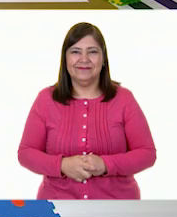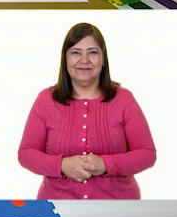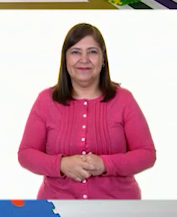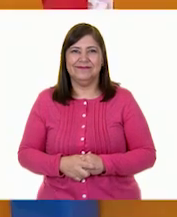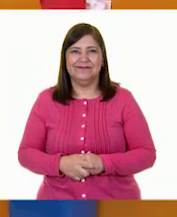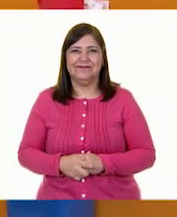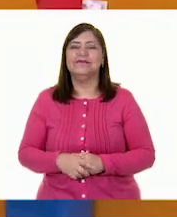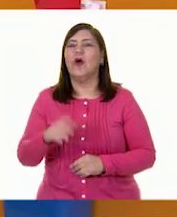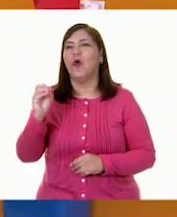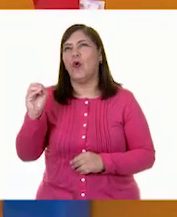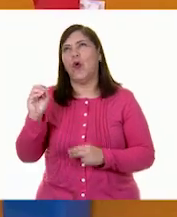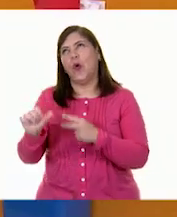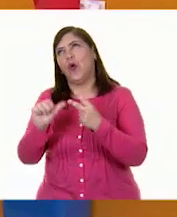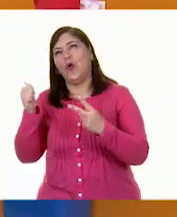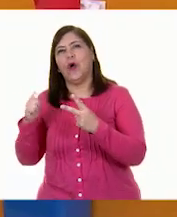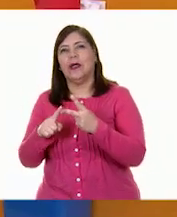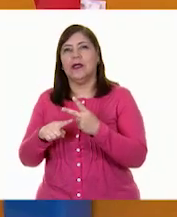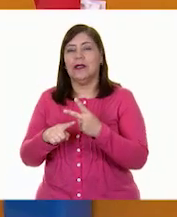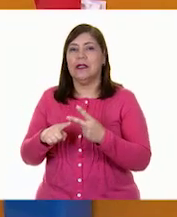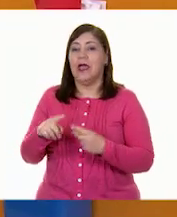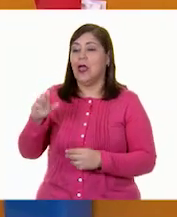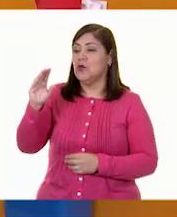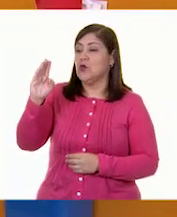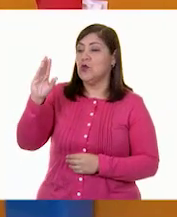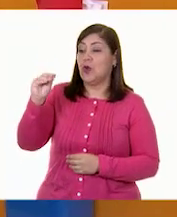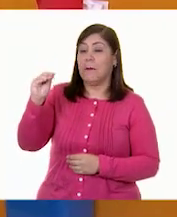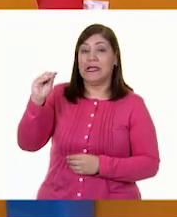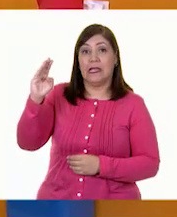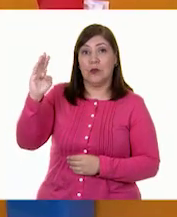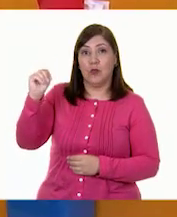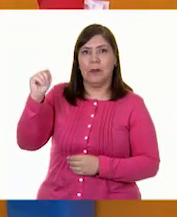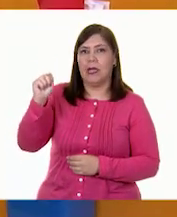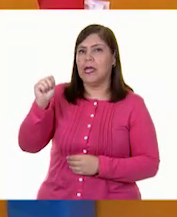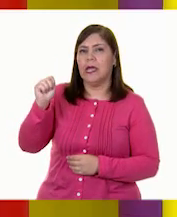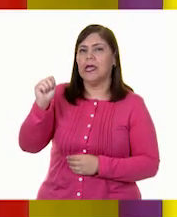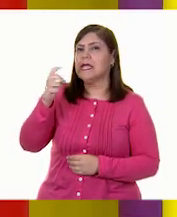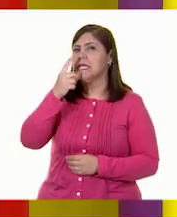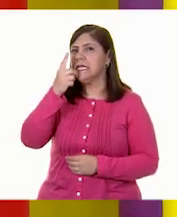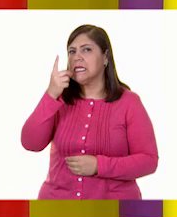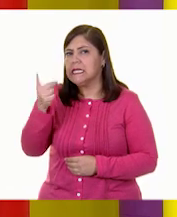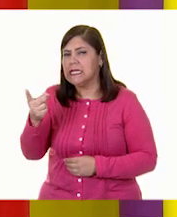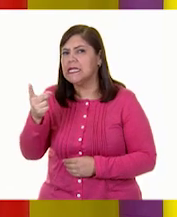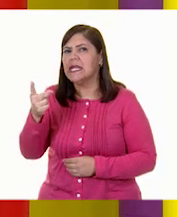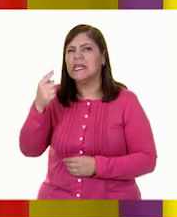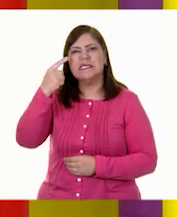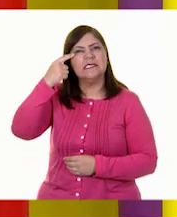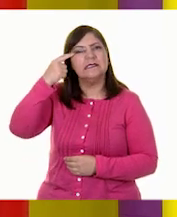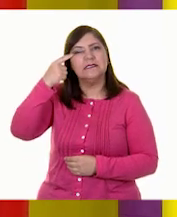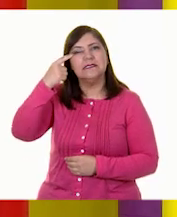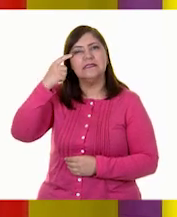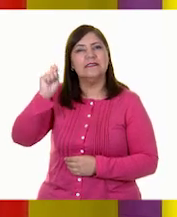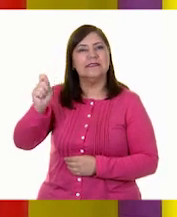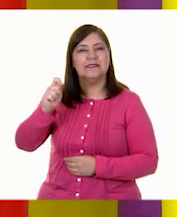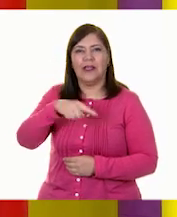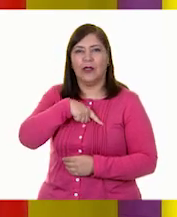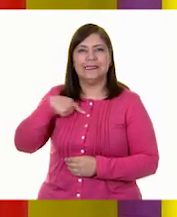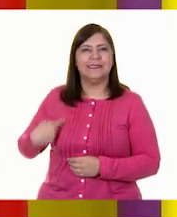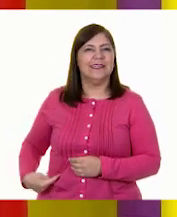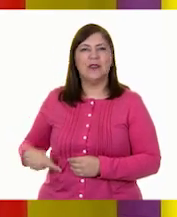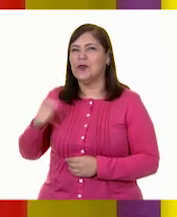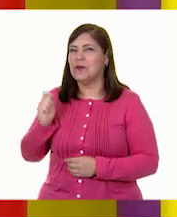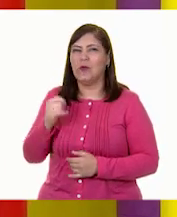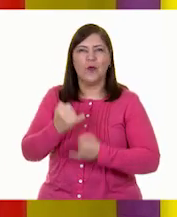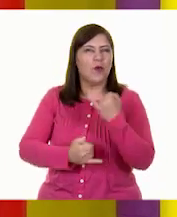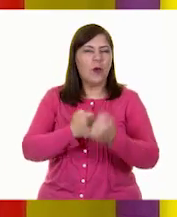O cómo se dice, por ejemplo, 99 en chino. 99. Piensa en el doble sentido de las palabras, en un